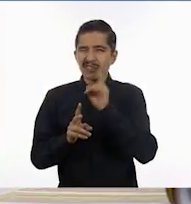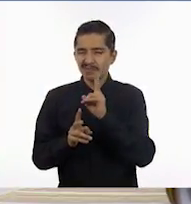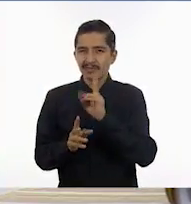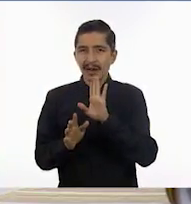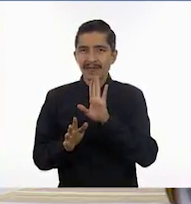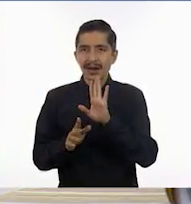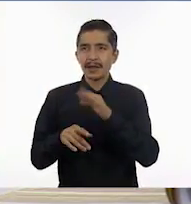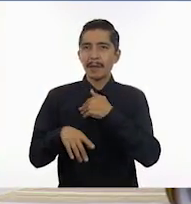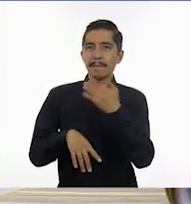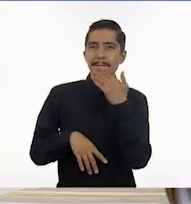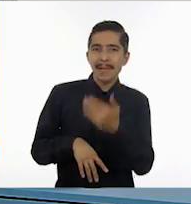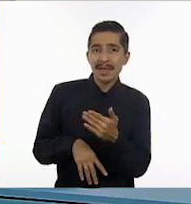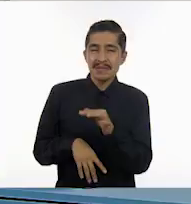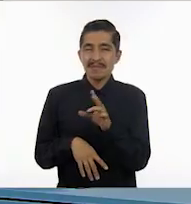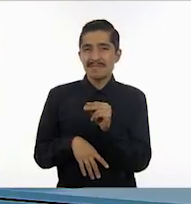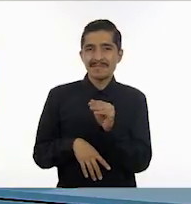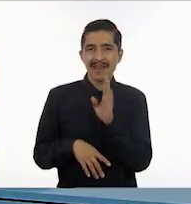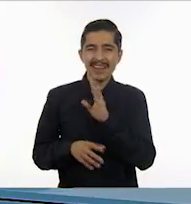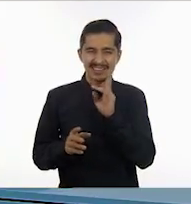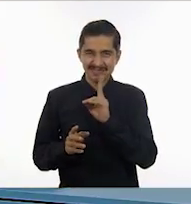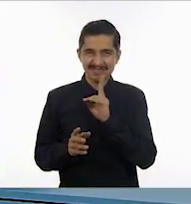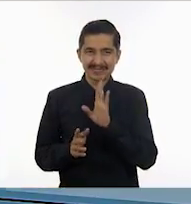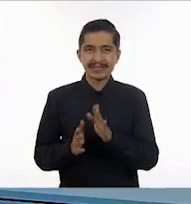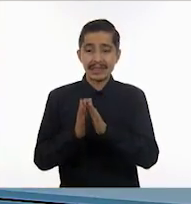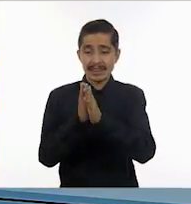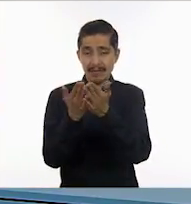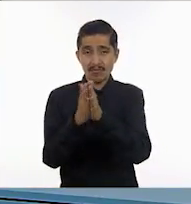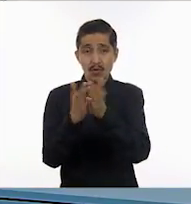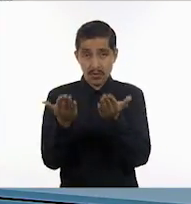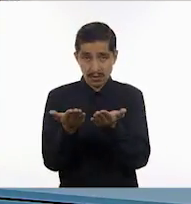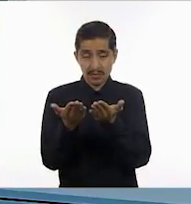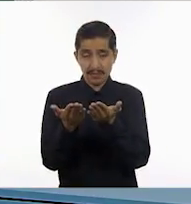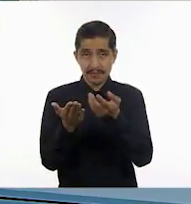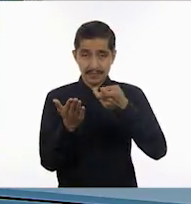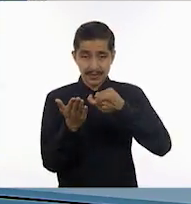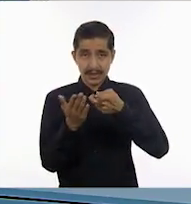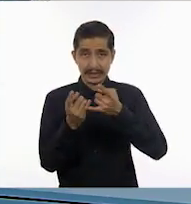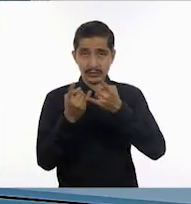si latinamos. Muy bien, voy a tomar nuestro libro, que aquí está.